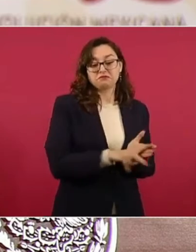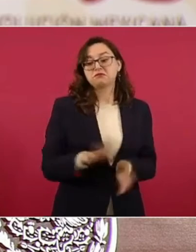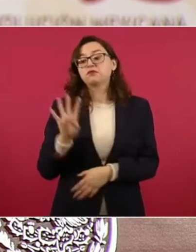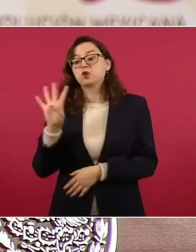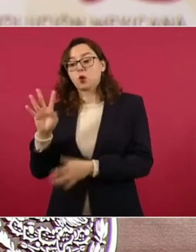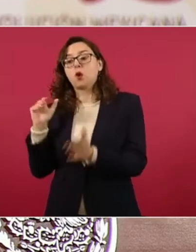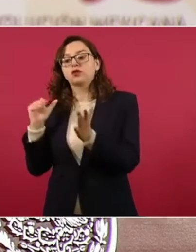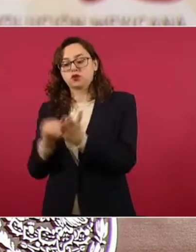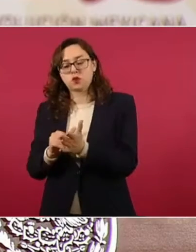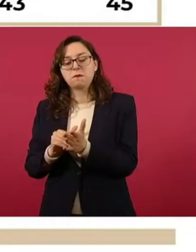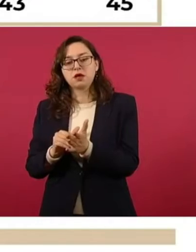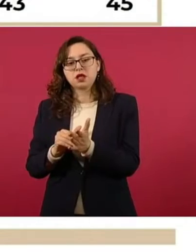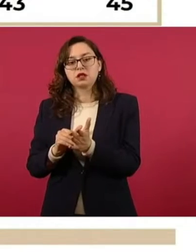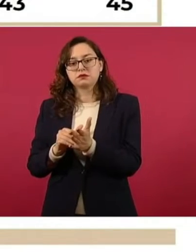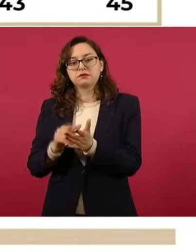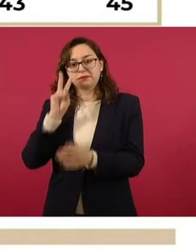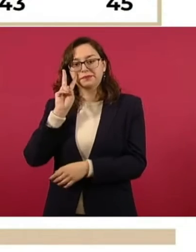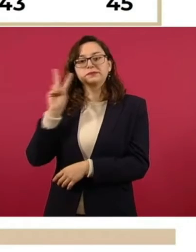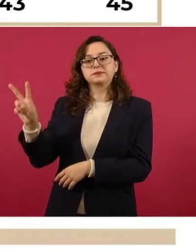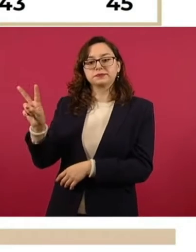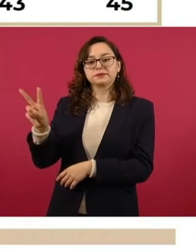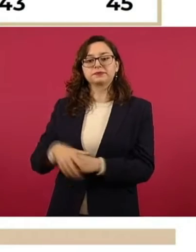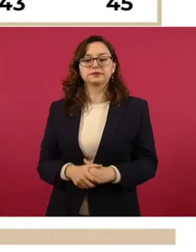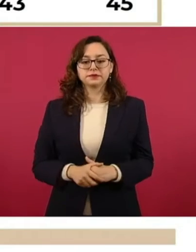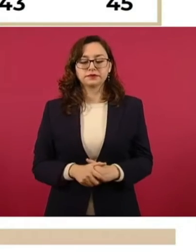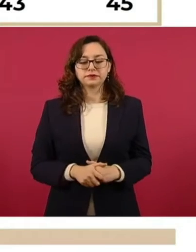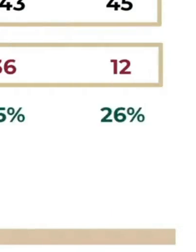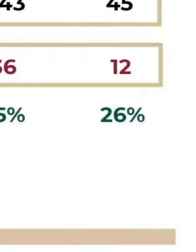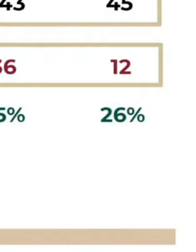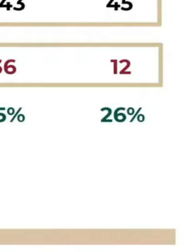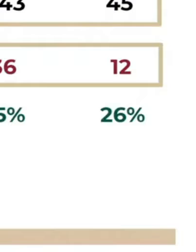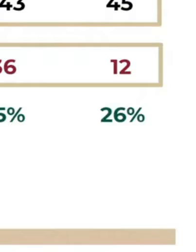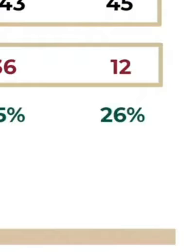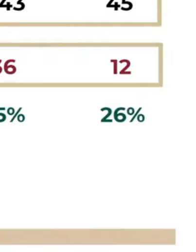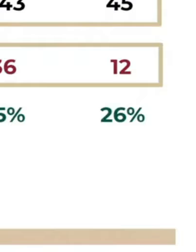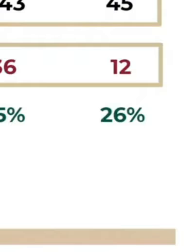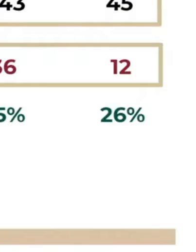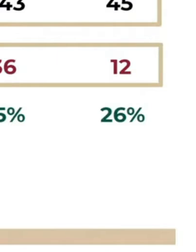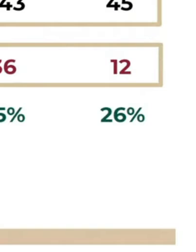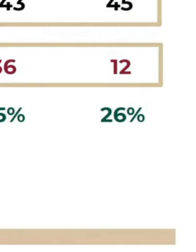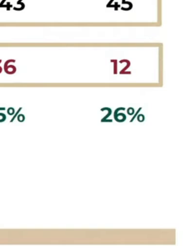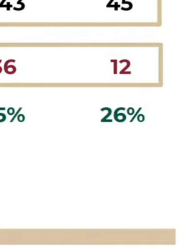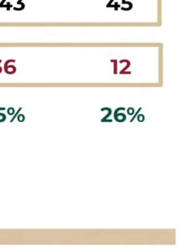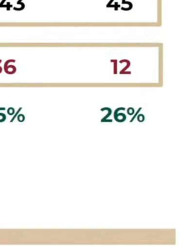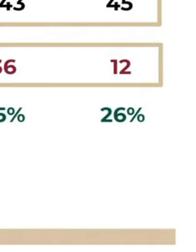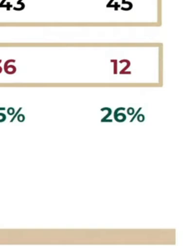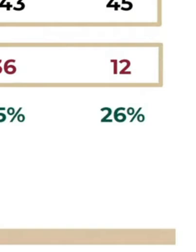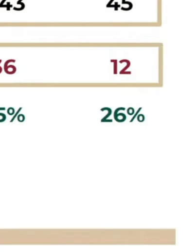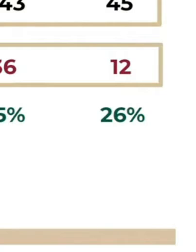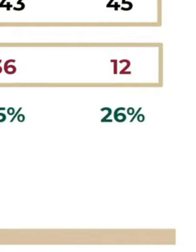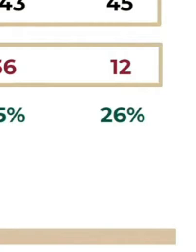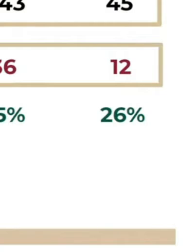4,494 médicos que no solamente acudieron a la plataforma, se registraron, pero que